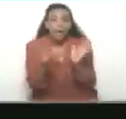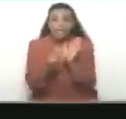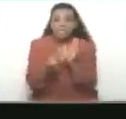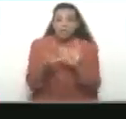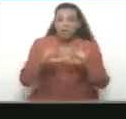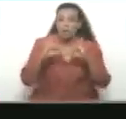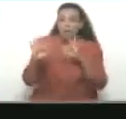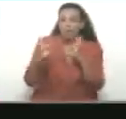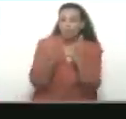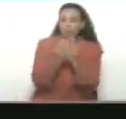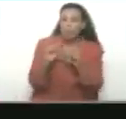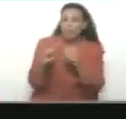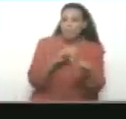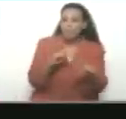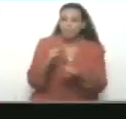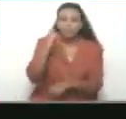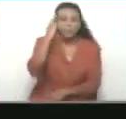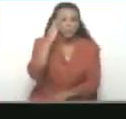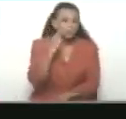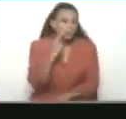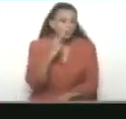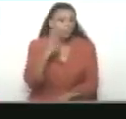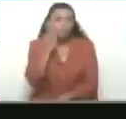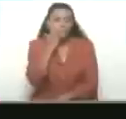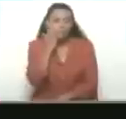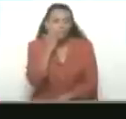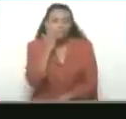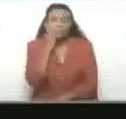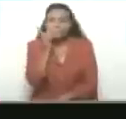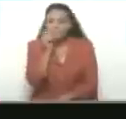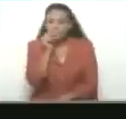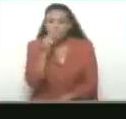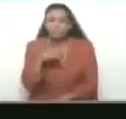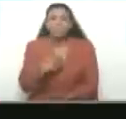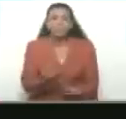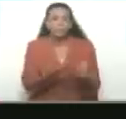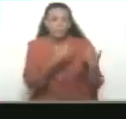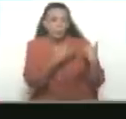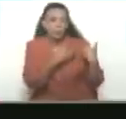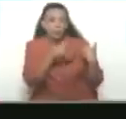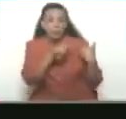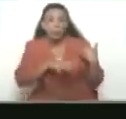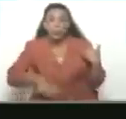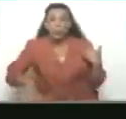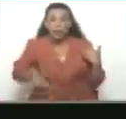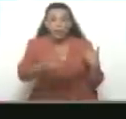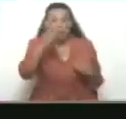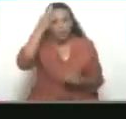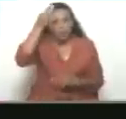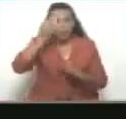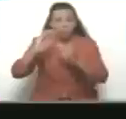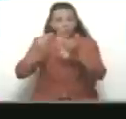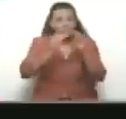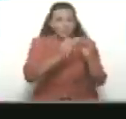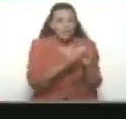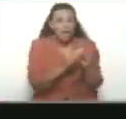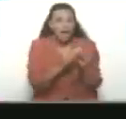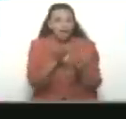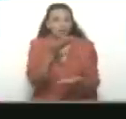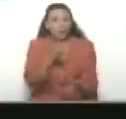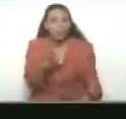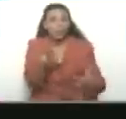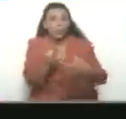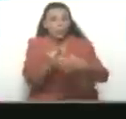movimiento bolivariano de familia con padres madres y representantes y los consejos comunales y se combina